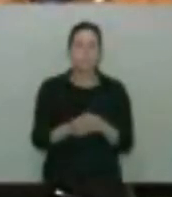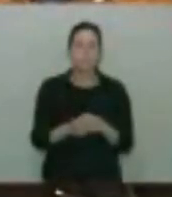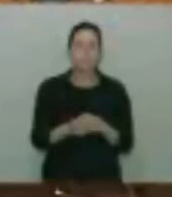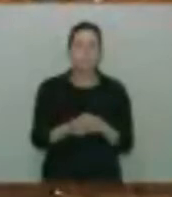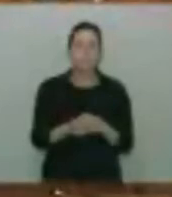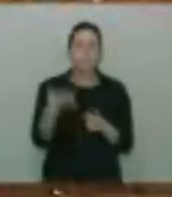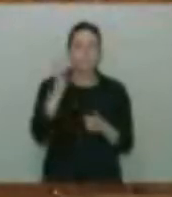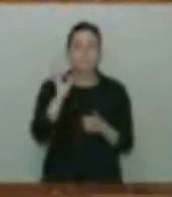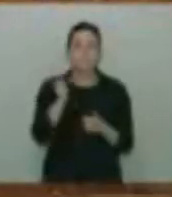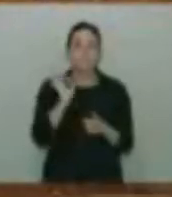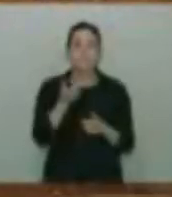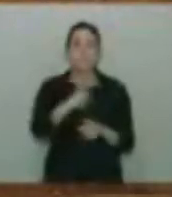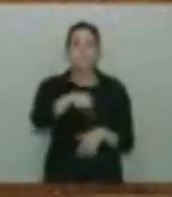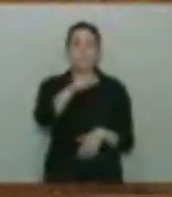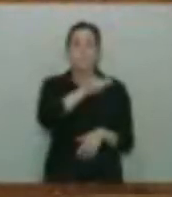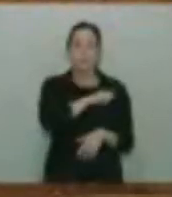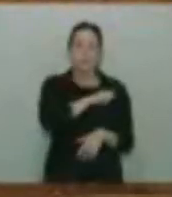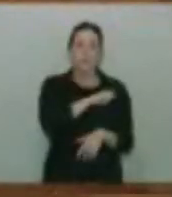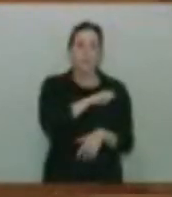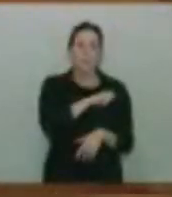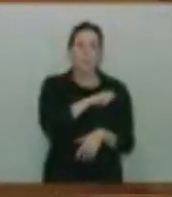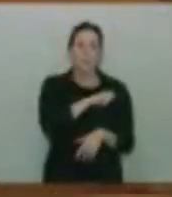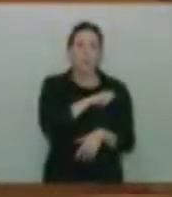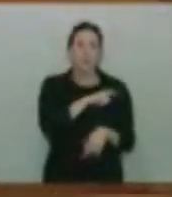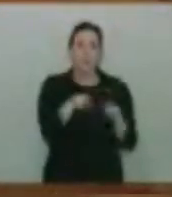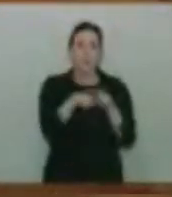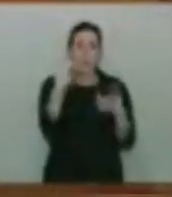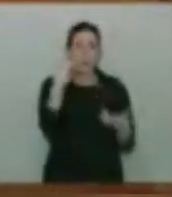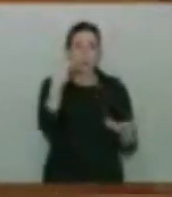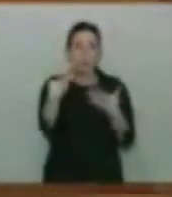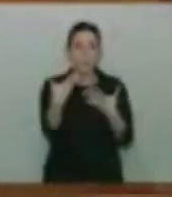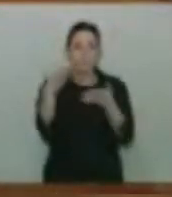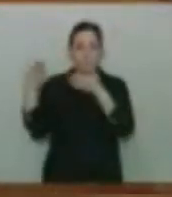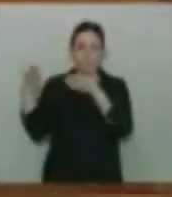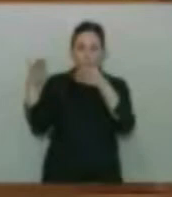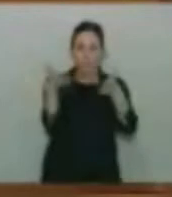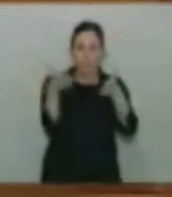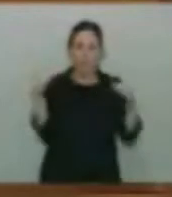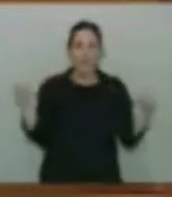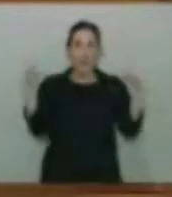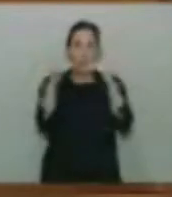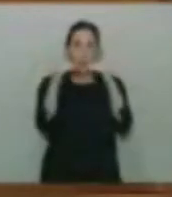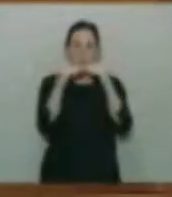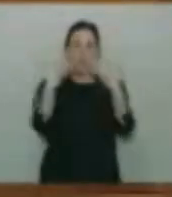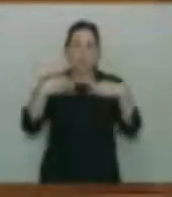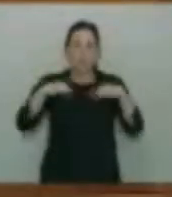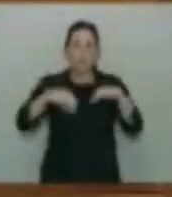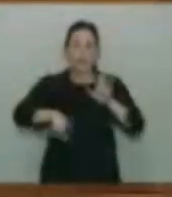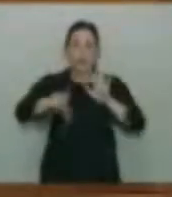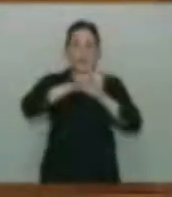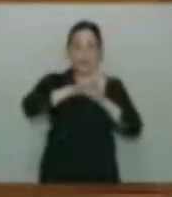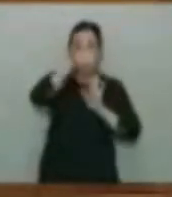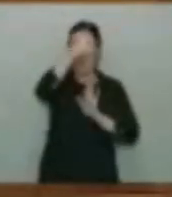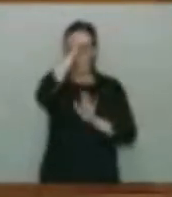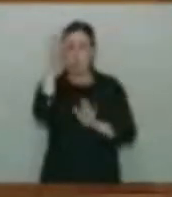es cierto que en España se ha avanzado de manera muy significativa hacia una igualdad formal y legal entre hombres